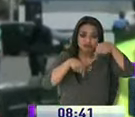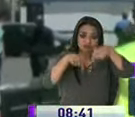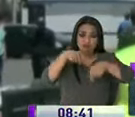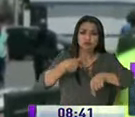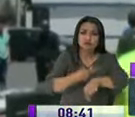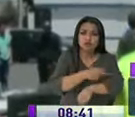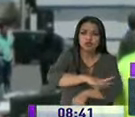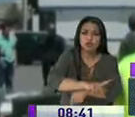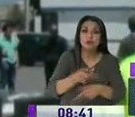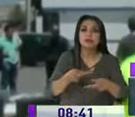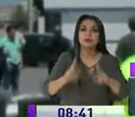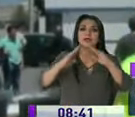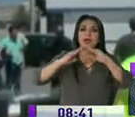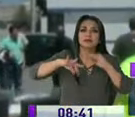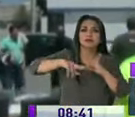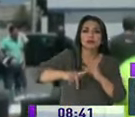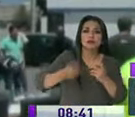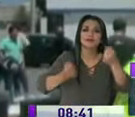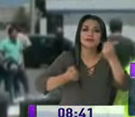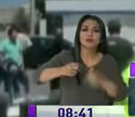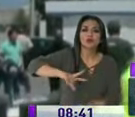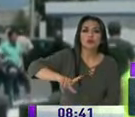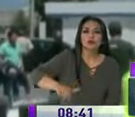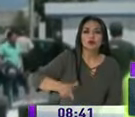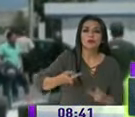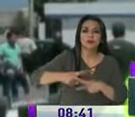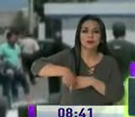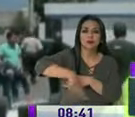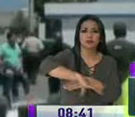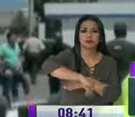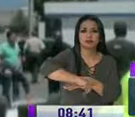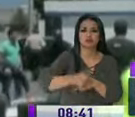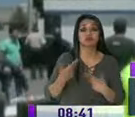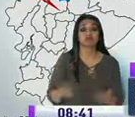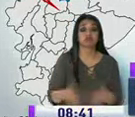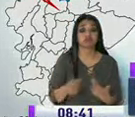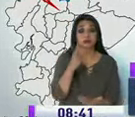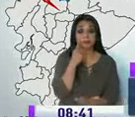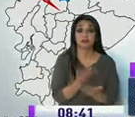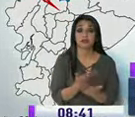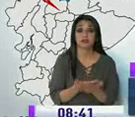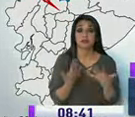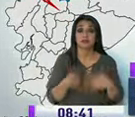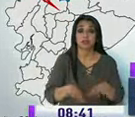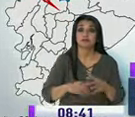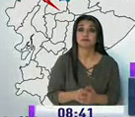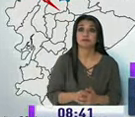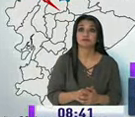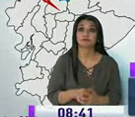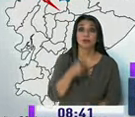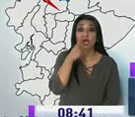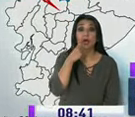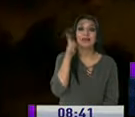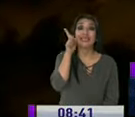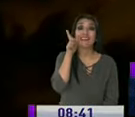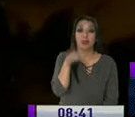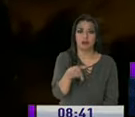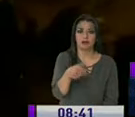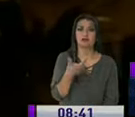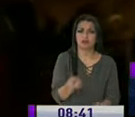de agua, lastimosamente por esta fuga. Sí, eso es lo que se teme, que queden ellos sin agua, y usted sabe, de todos tienen